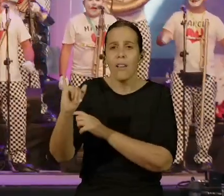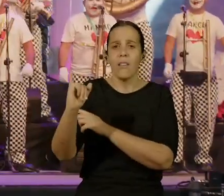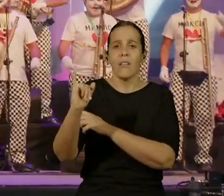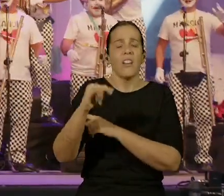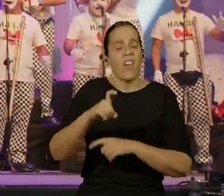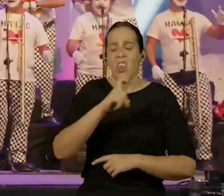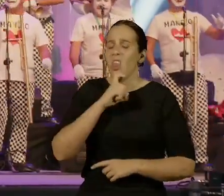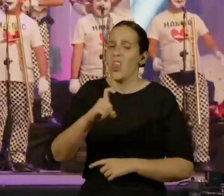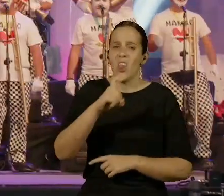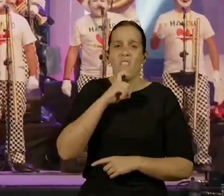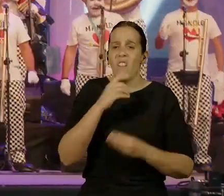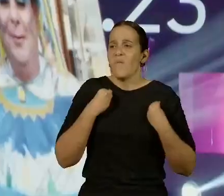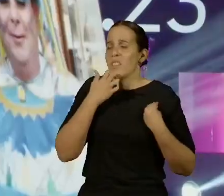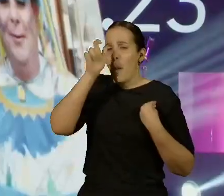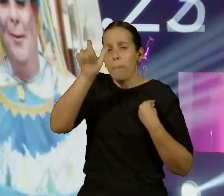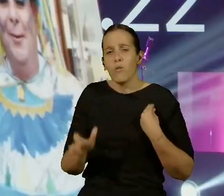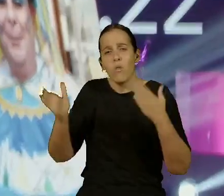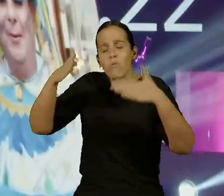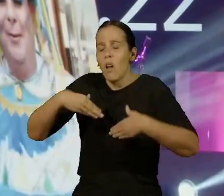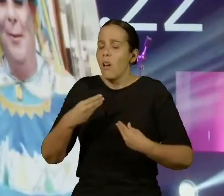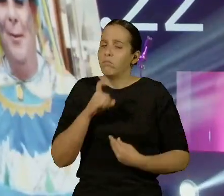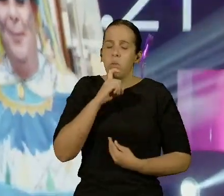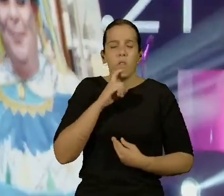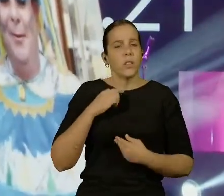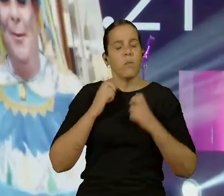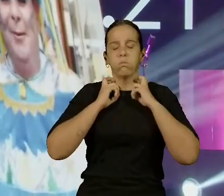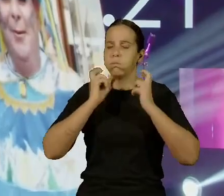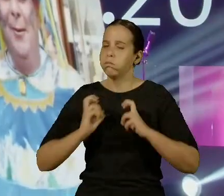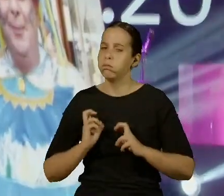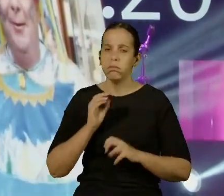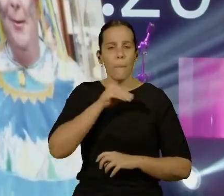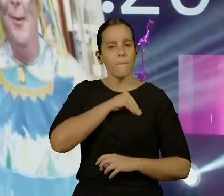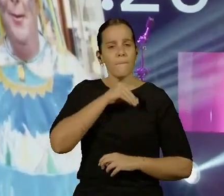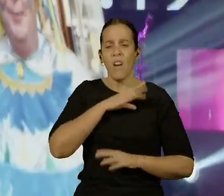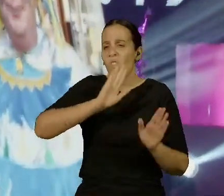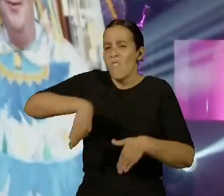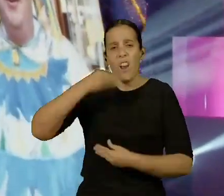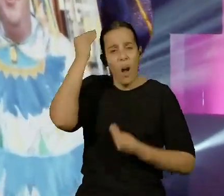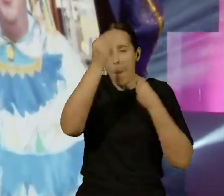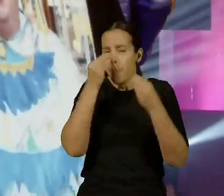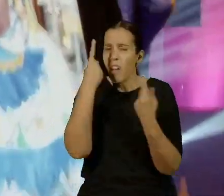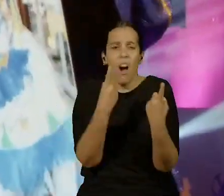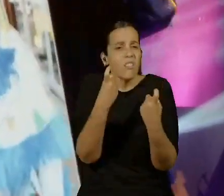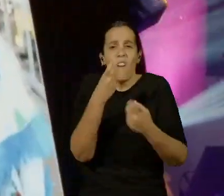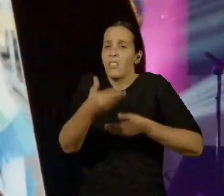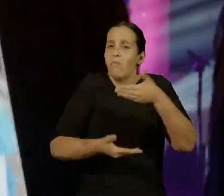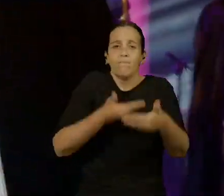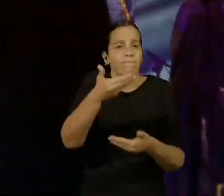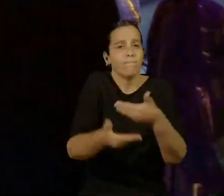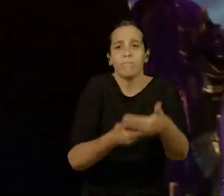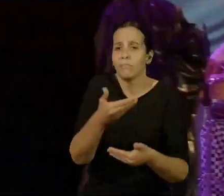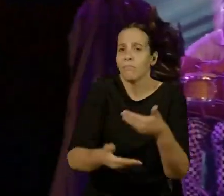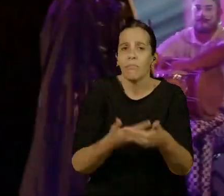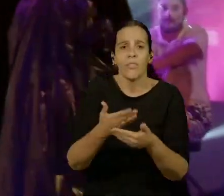ser muy difícil vivir sin él y la pena nos atraganta. Pero al final uno piensa que es necesario seguir y dejar